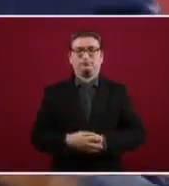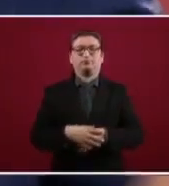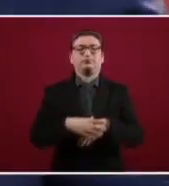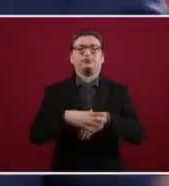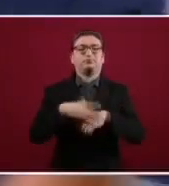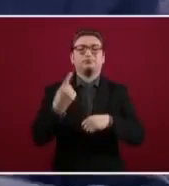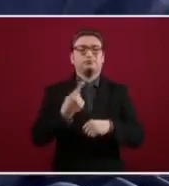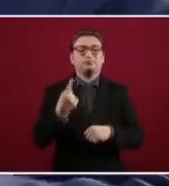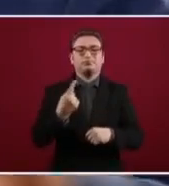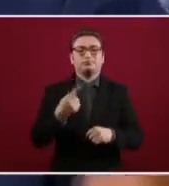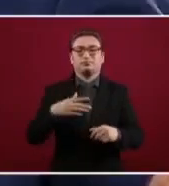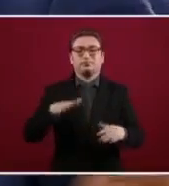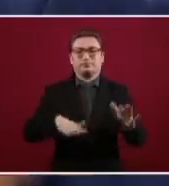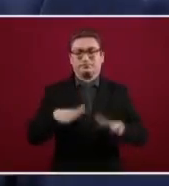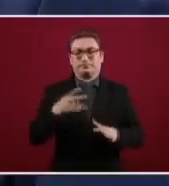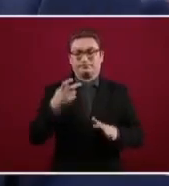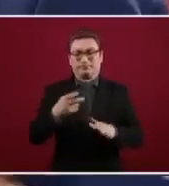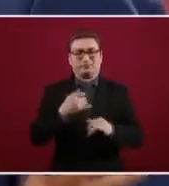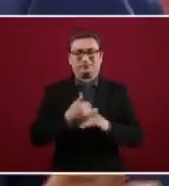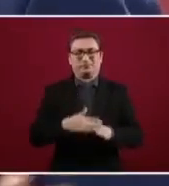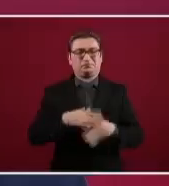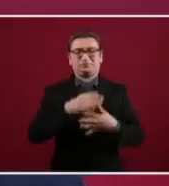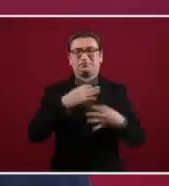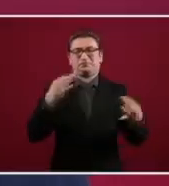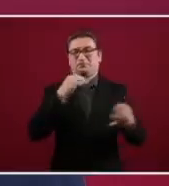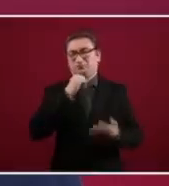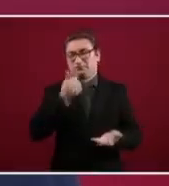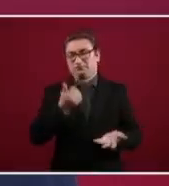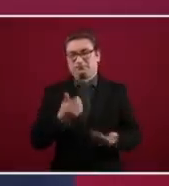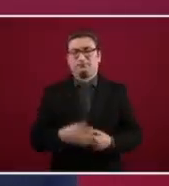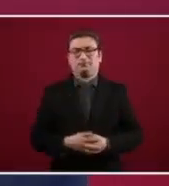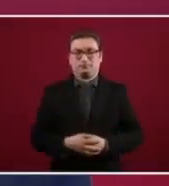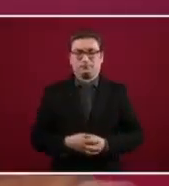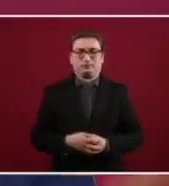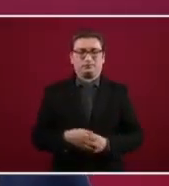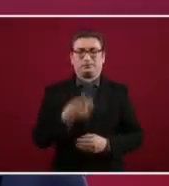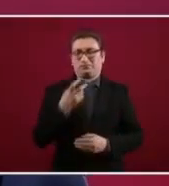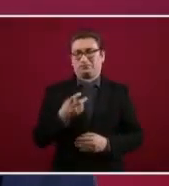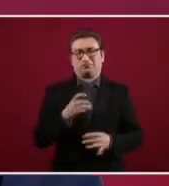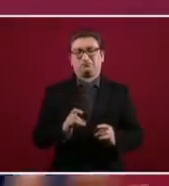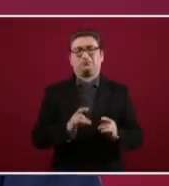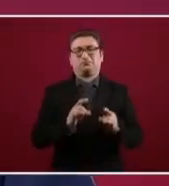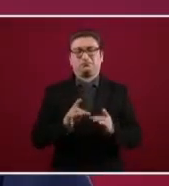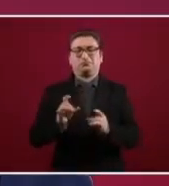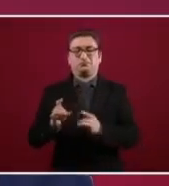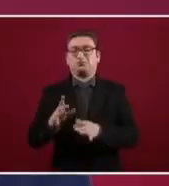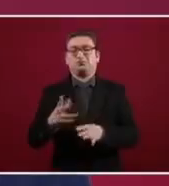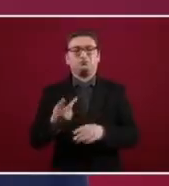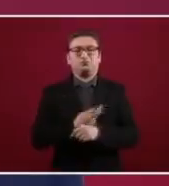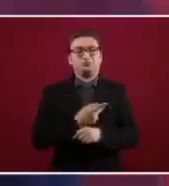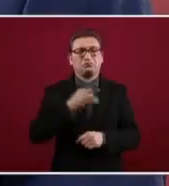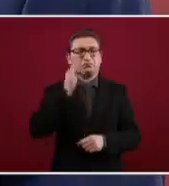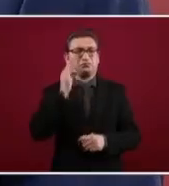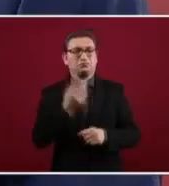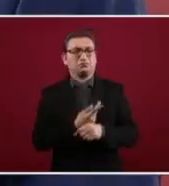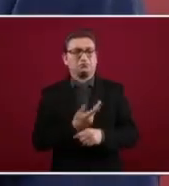a veces sobre esto no se informa estas cosas pasan como de noche